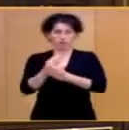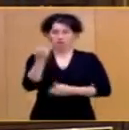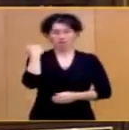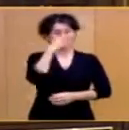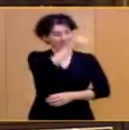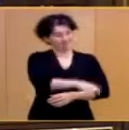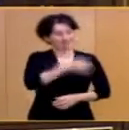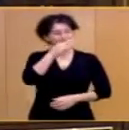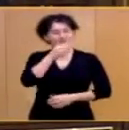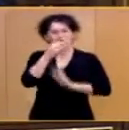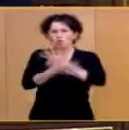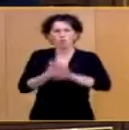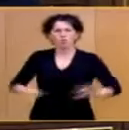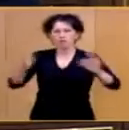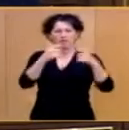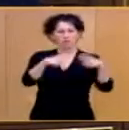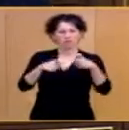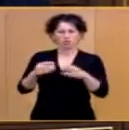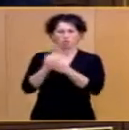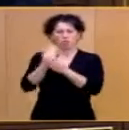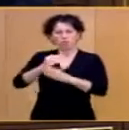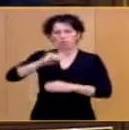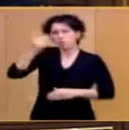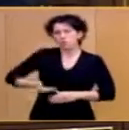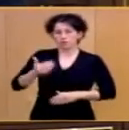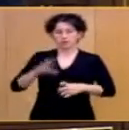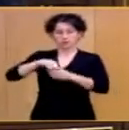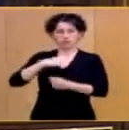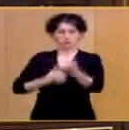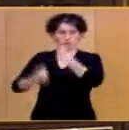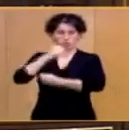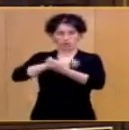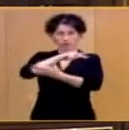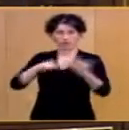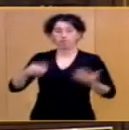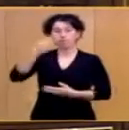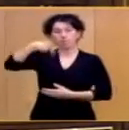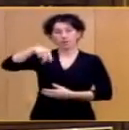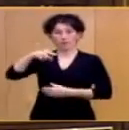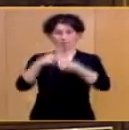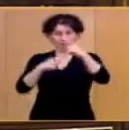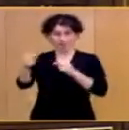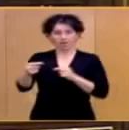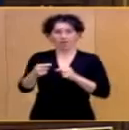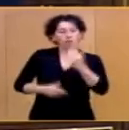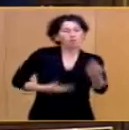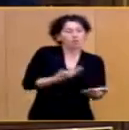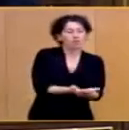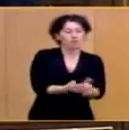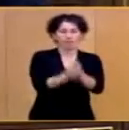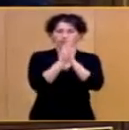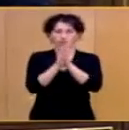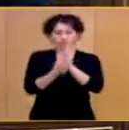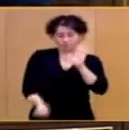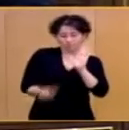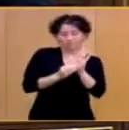mencionó sectores productivos fundamentales en la economía gallega. El BNG le pide que incluya como cuestión prioritaria en